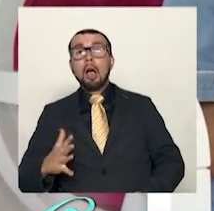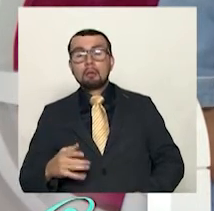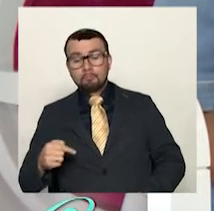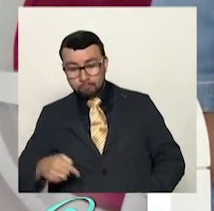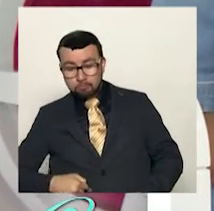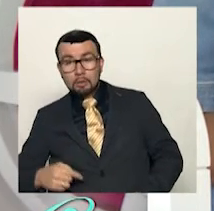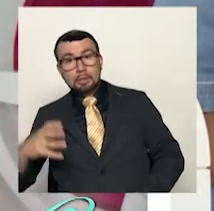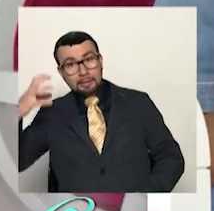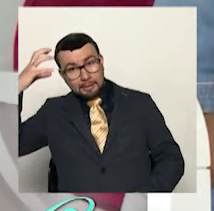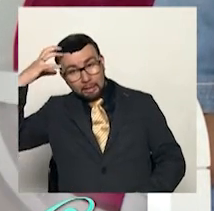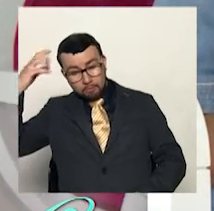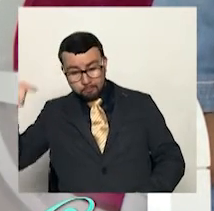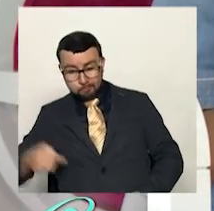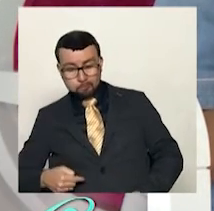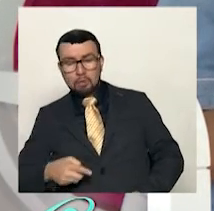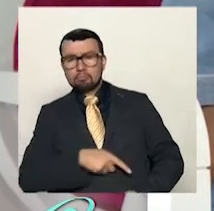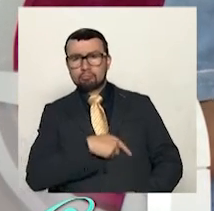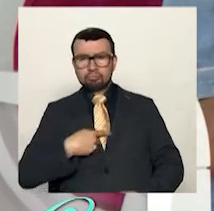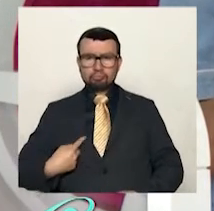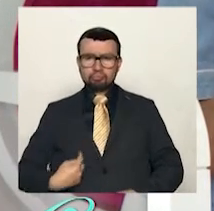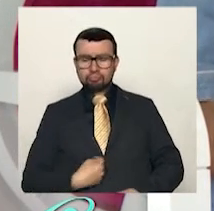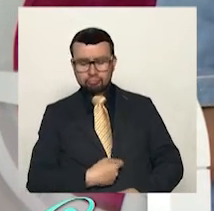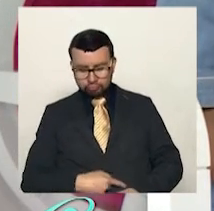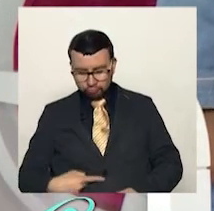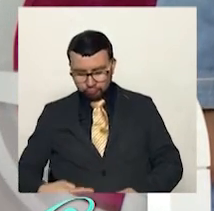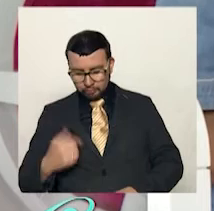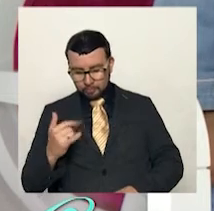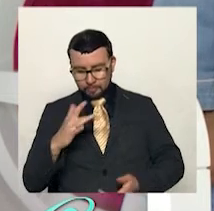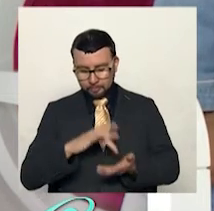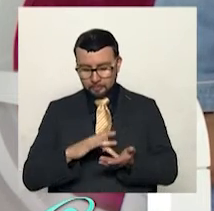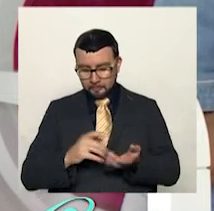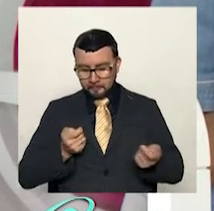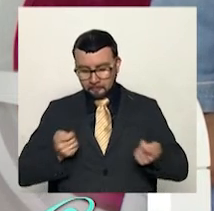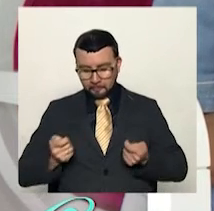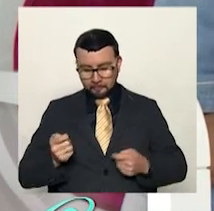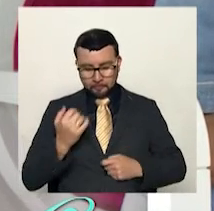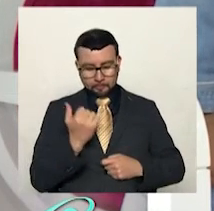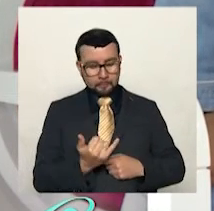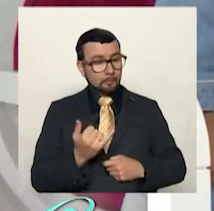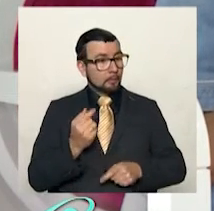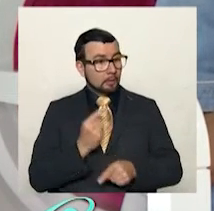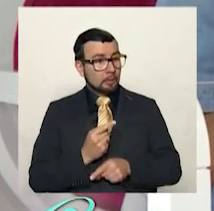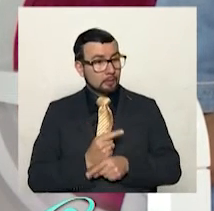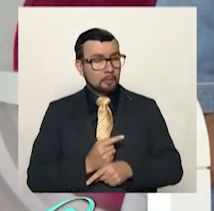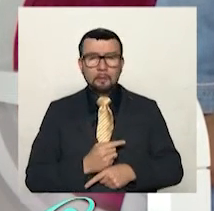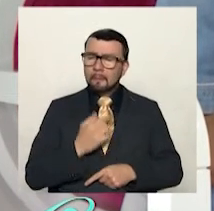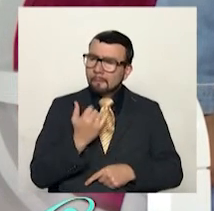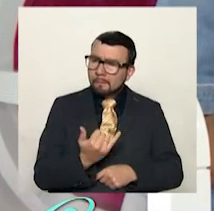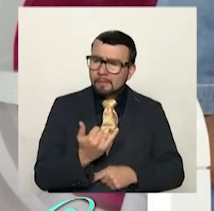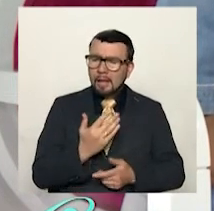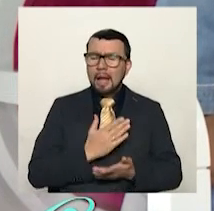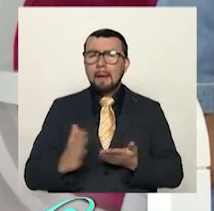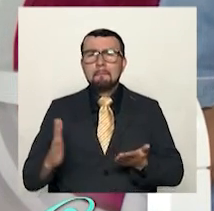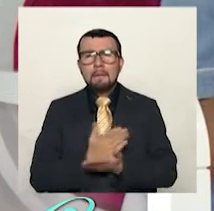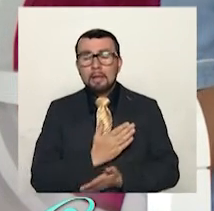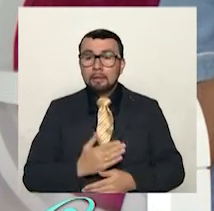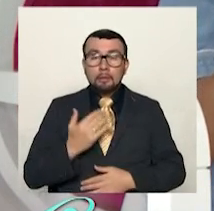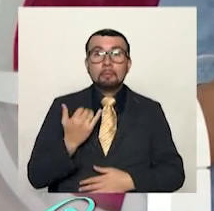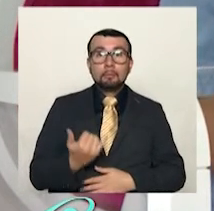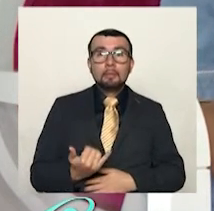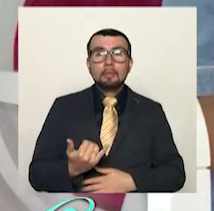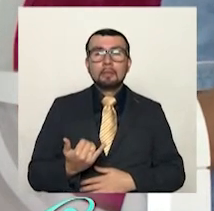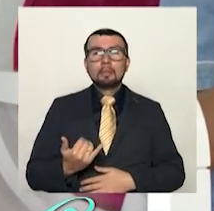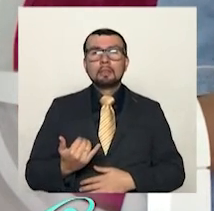intestinal. Entonces imagínense la maravilla del organismo que tenemos nosotros. Fuera de eso, ese cerebro está tapizado por más